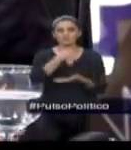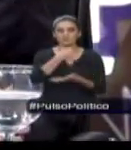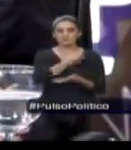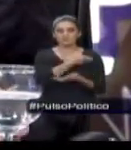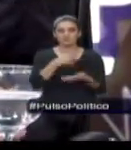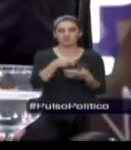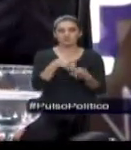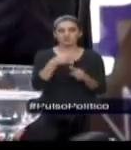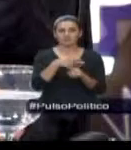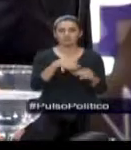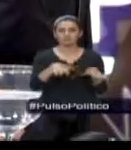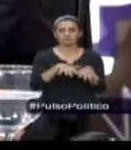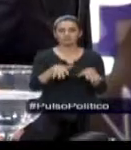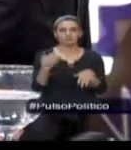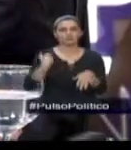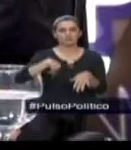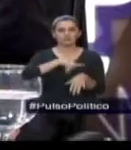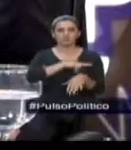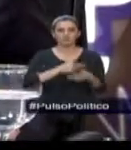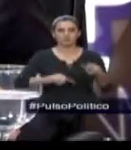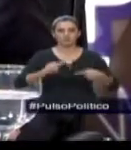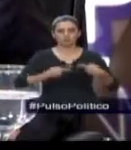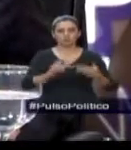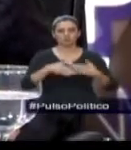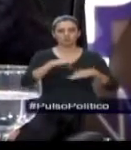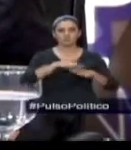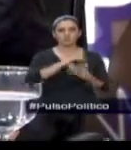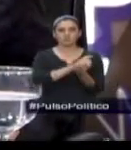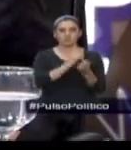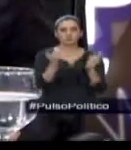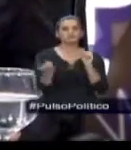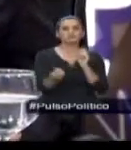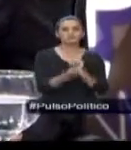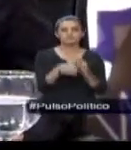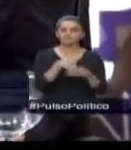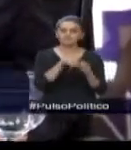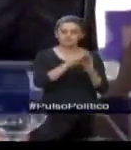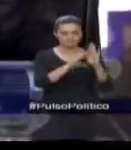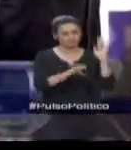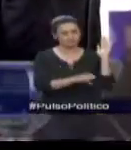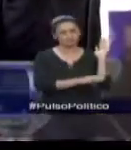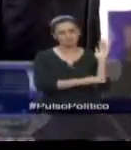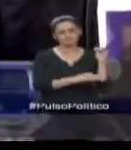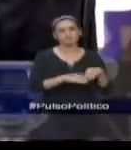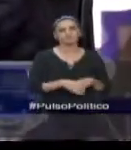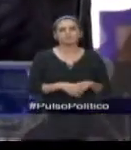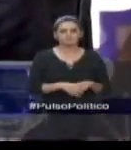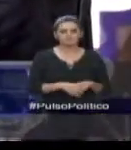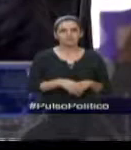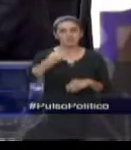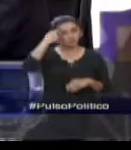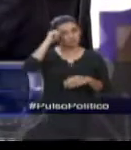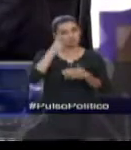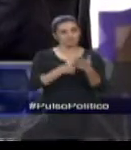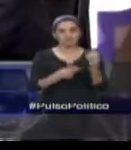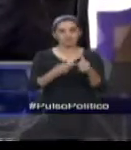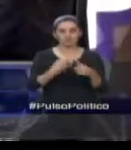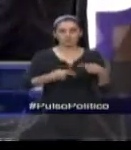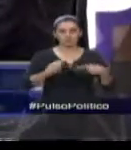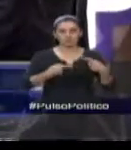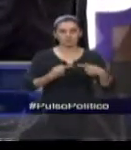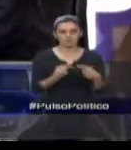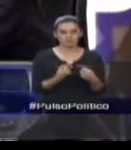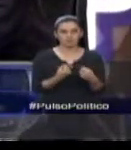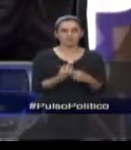vamos a tener un debate sobre las enmiendas constitucionales recordemos que el segundo debate